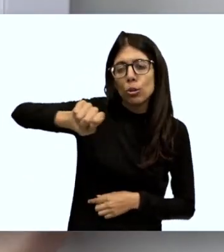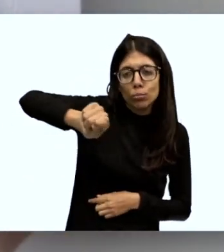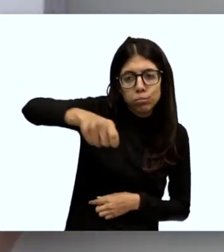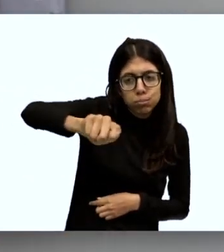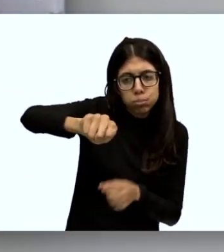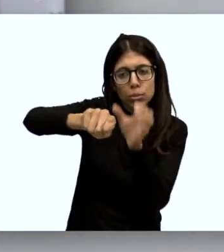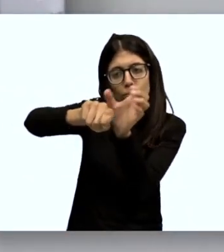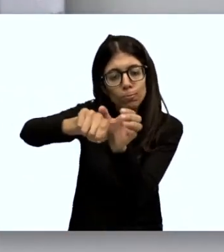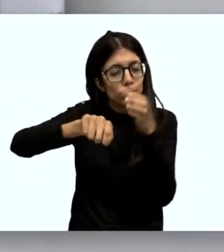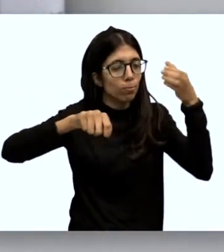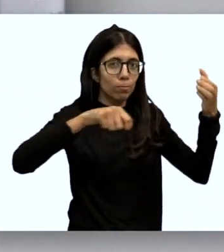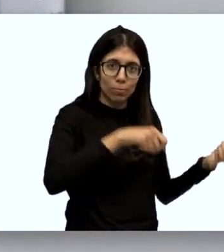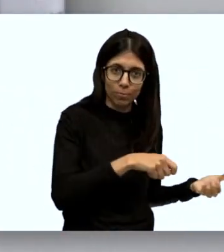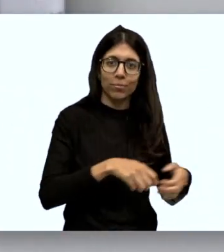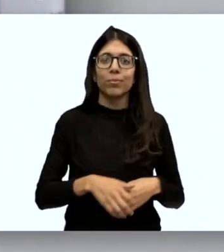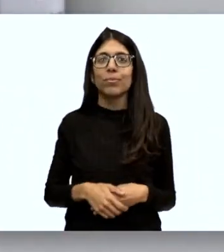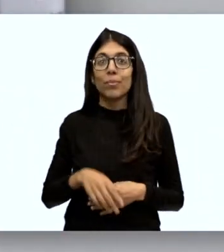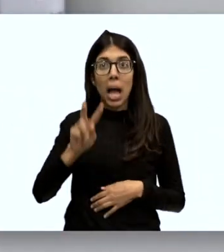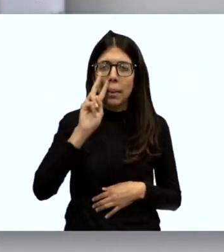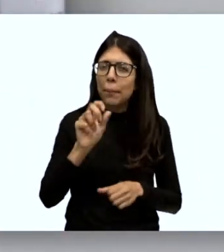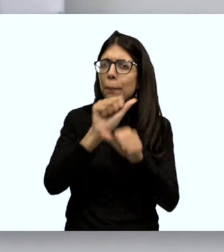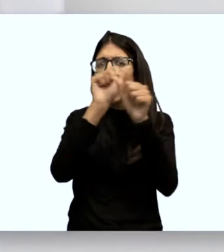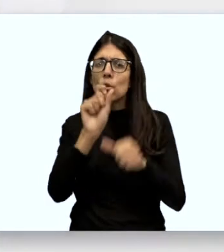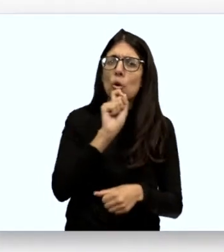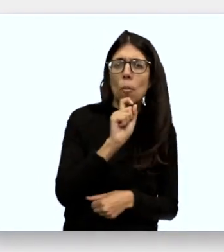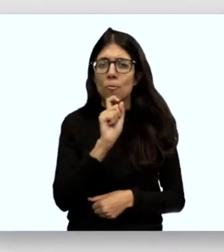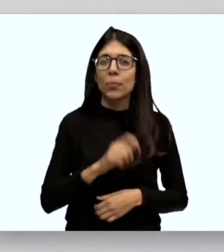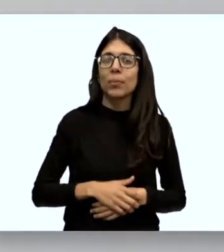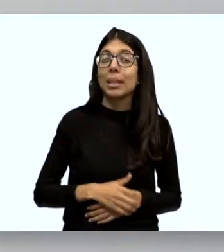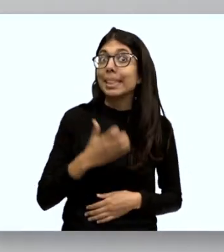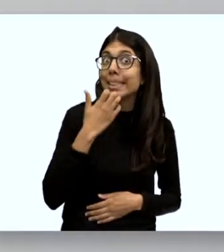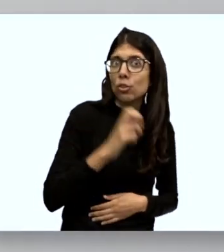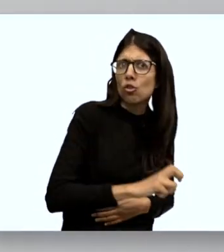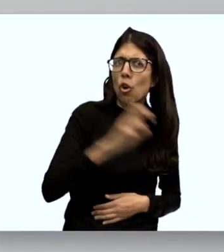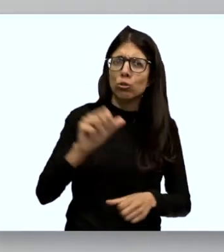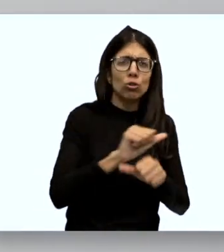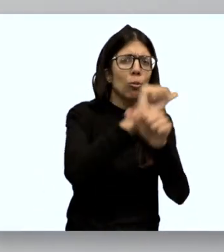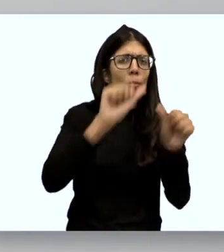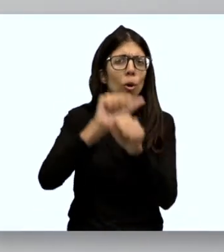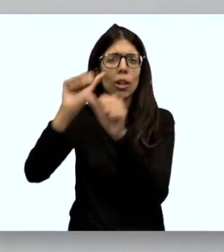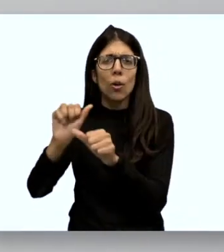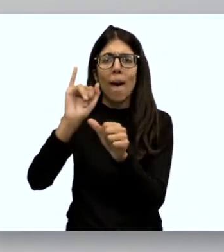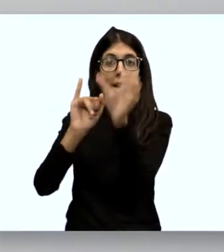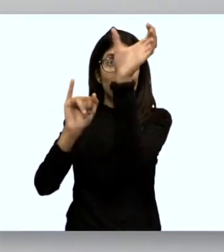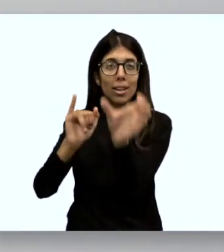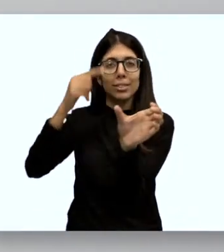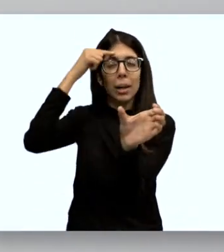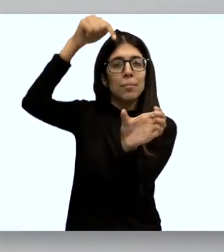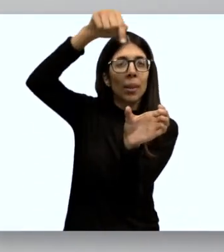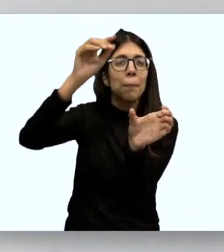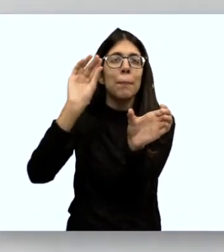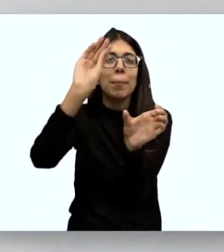carcasa y acceder a las conexiones internas del terminal. Otros modelos tienen una pestaña de plástico que sujeta las dos mitades de la